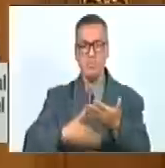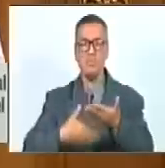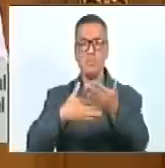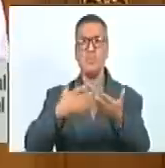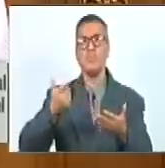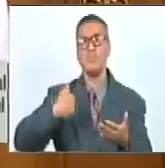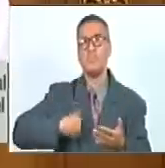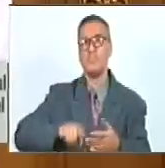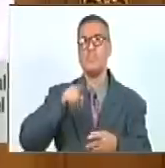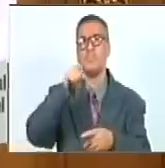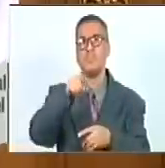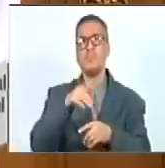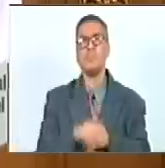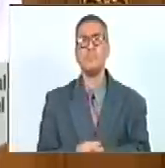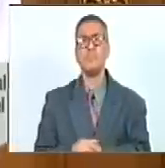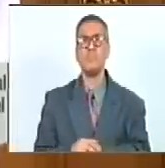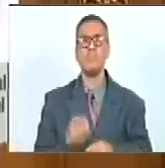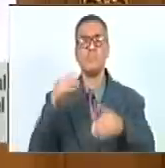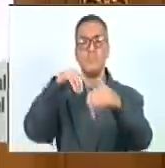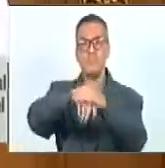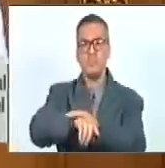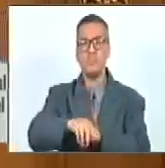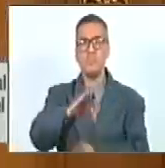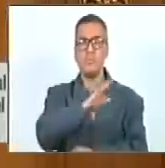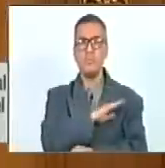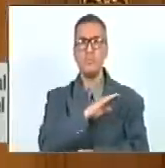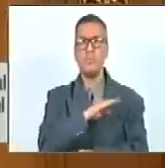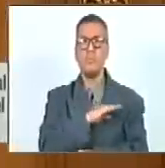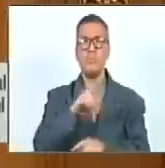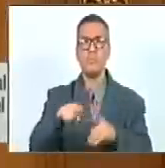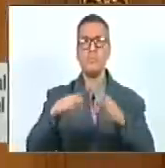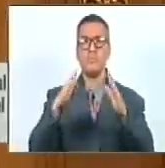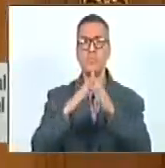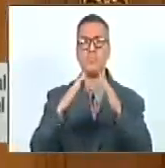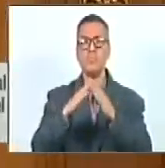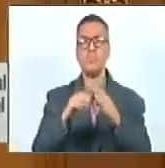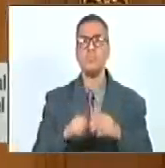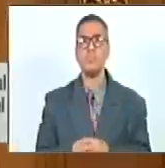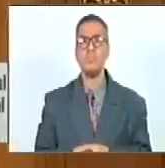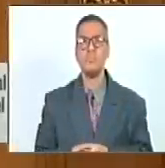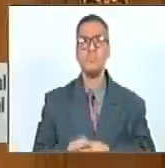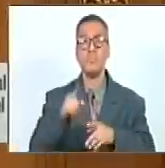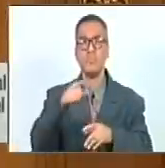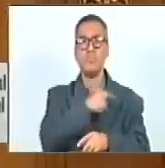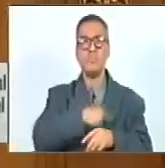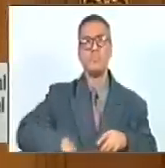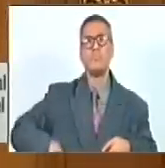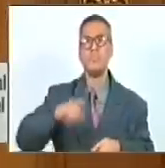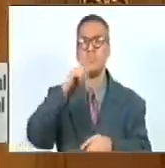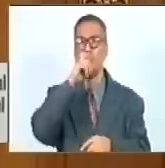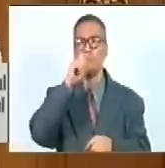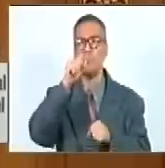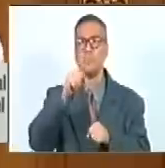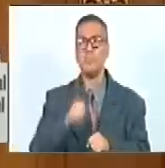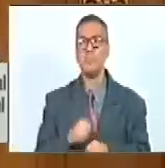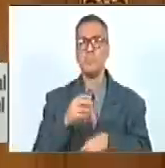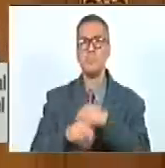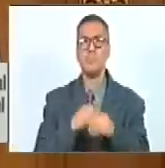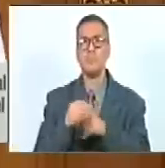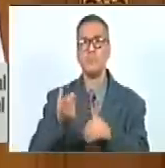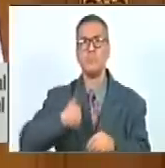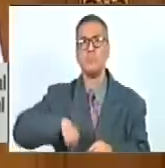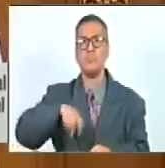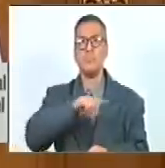que ver precisamente con el acceso al derecho a la vivienda. Y el presidente Nicolás, como es